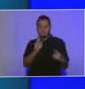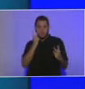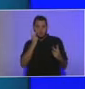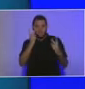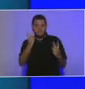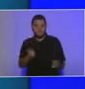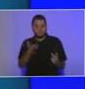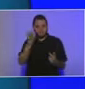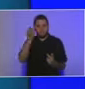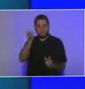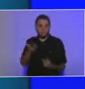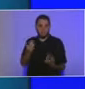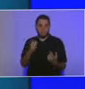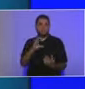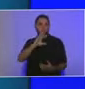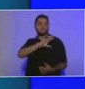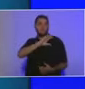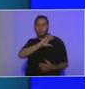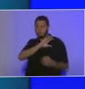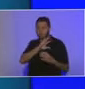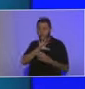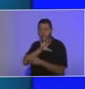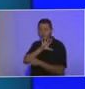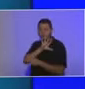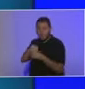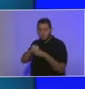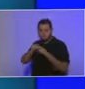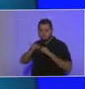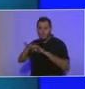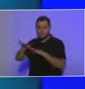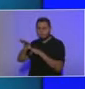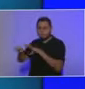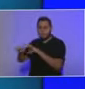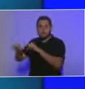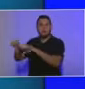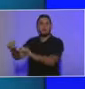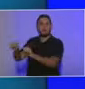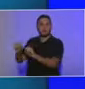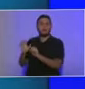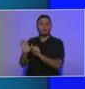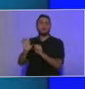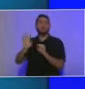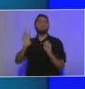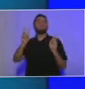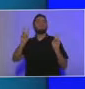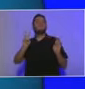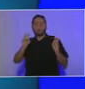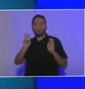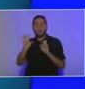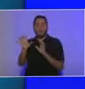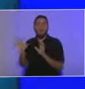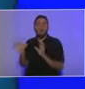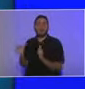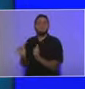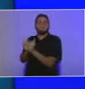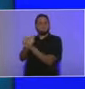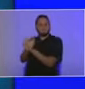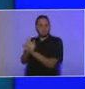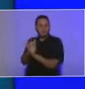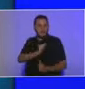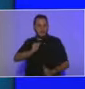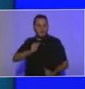una redada que hacen los inspectores de la policía en el lugar. Y supuestamente arrestaron al alcalde. Hay versiones encontradas. Tenemos una información